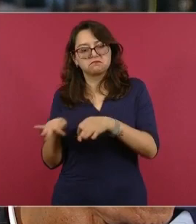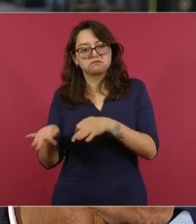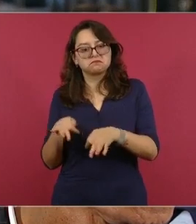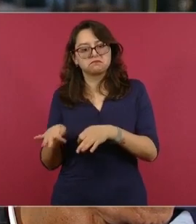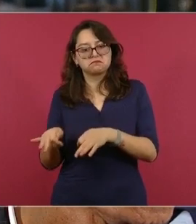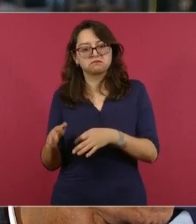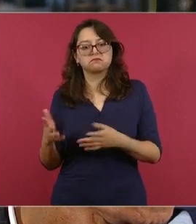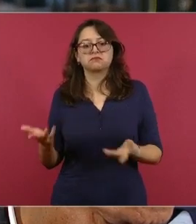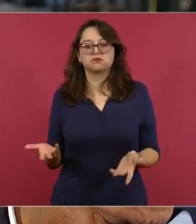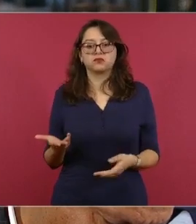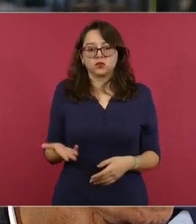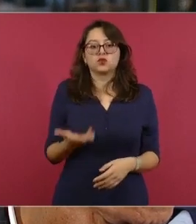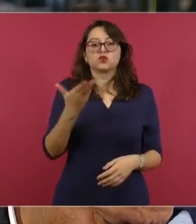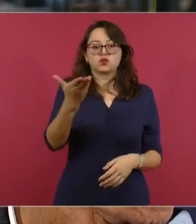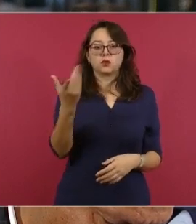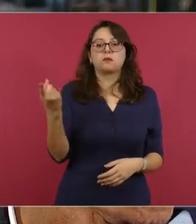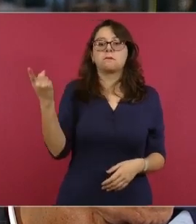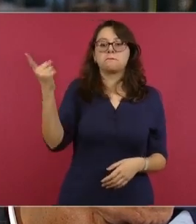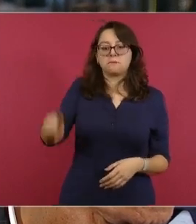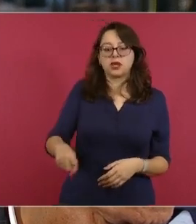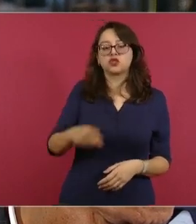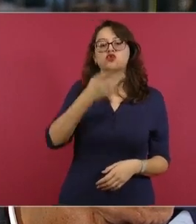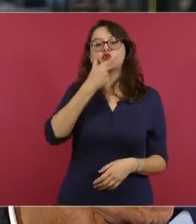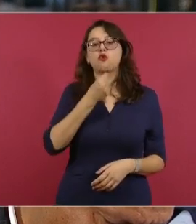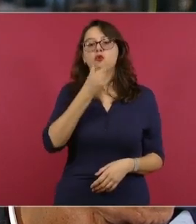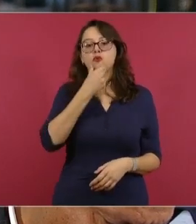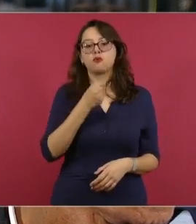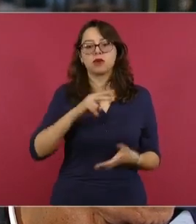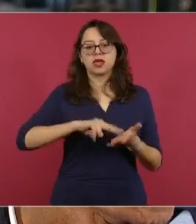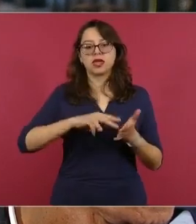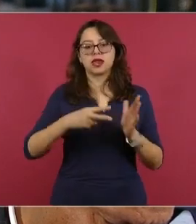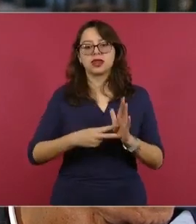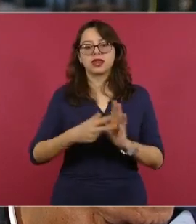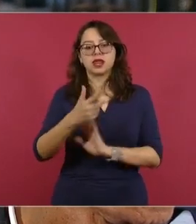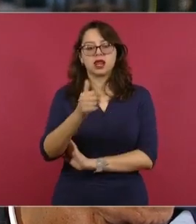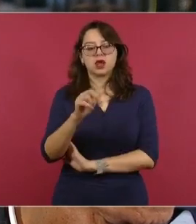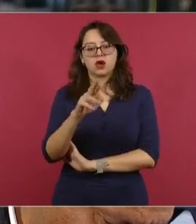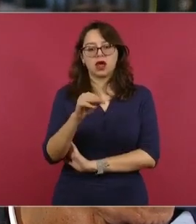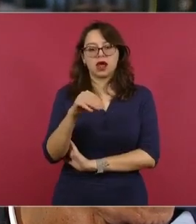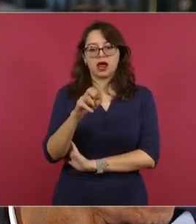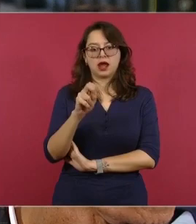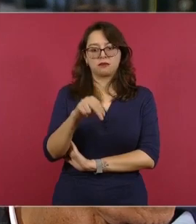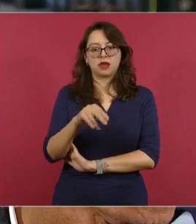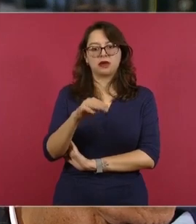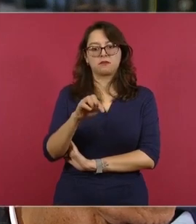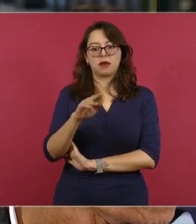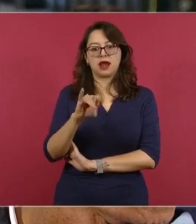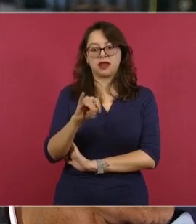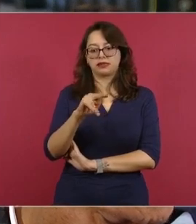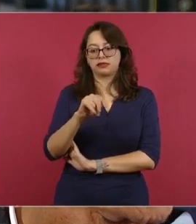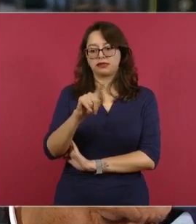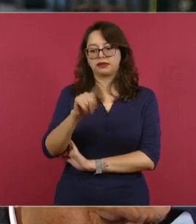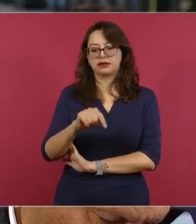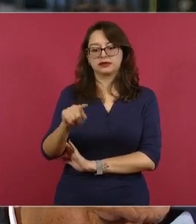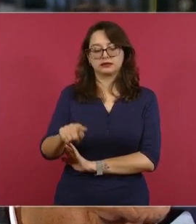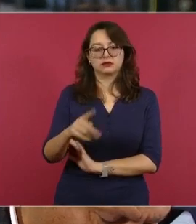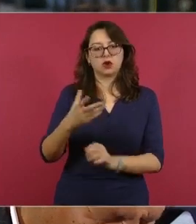como usted lo instruyó, vimos al ingeniero Germán Martínez, que estuvo ahí con todos nosotros, y